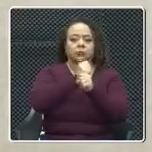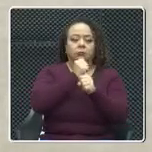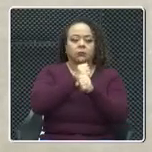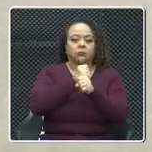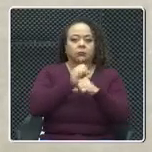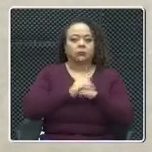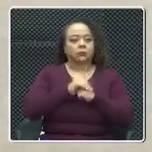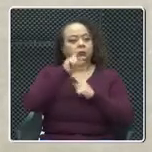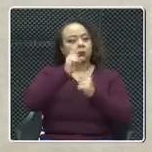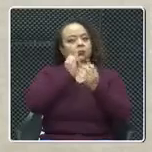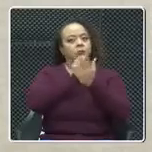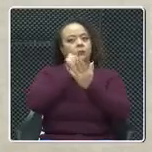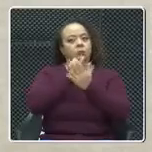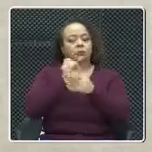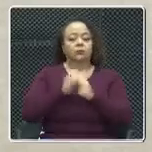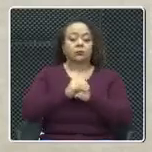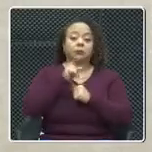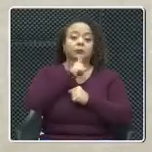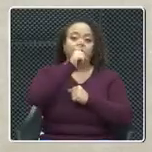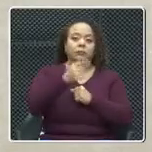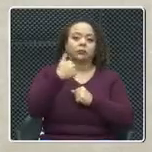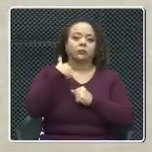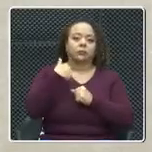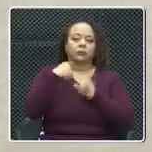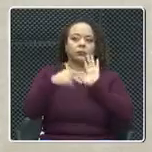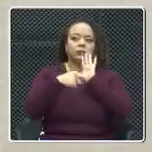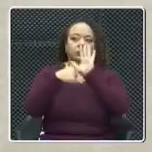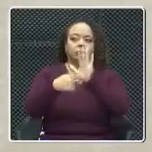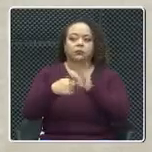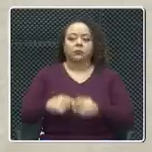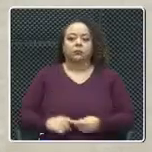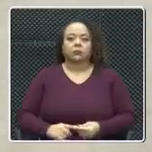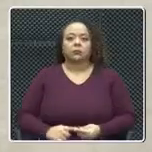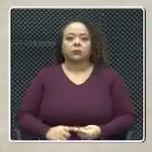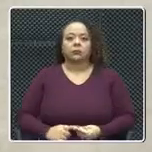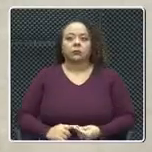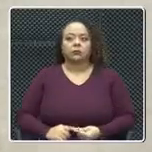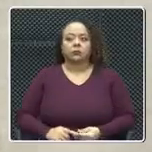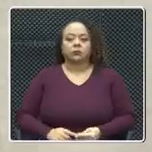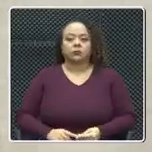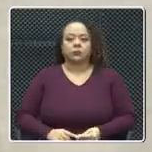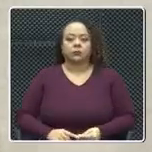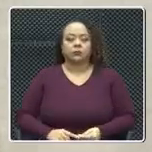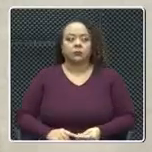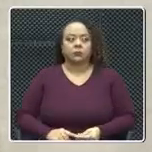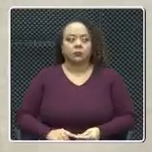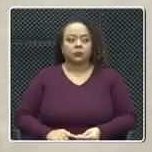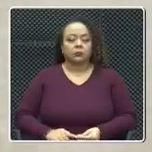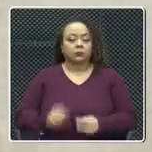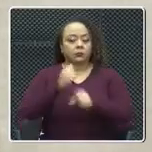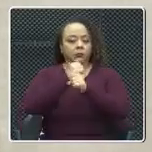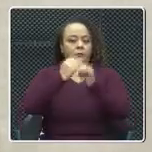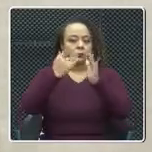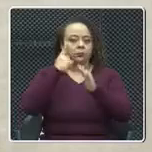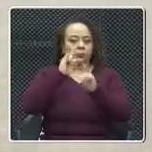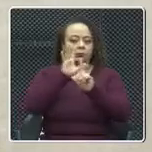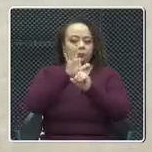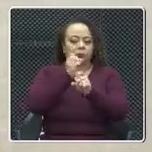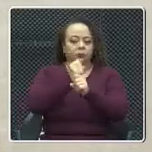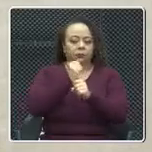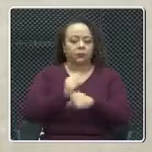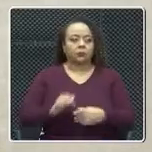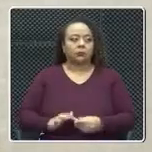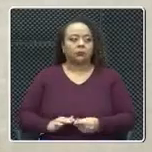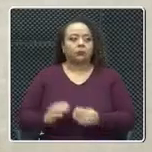pues debe de investigar que realmente hubo una exposición de la persona, del trabajador, a hostigamiento laboral. Si